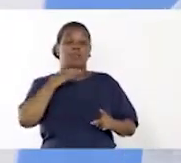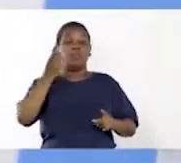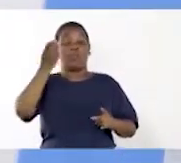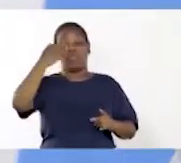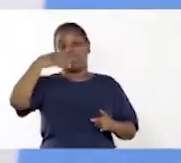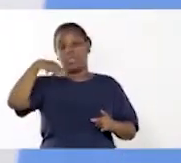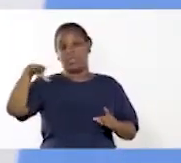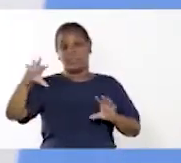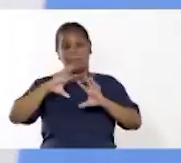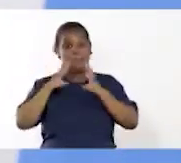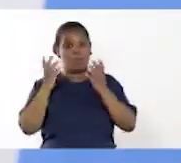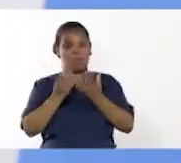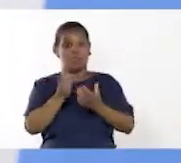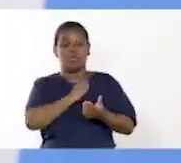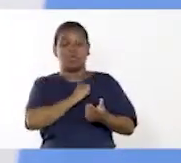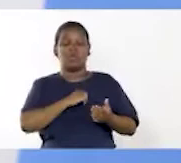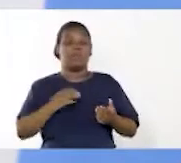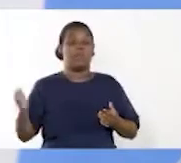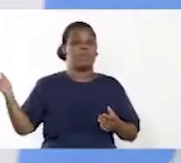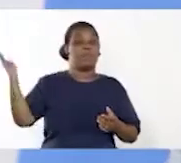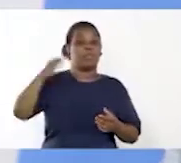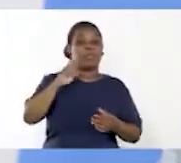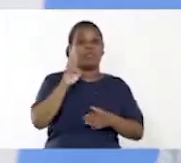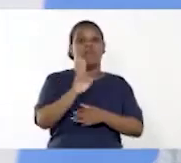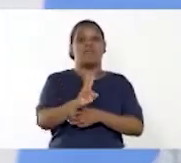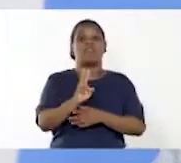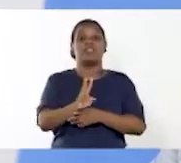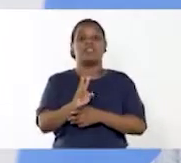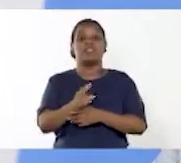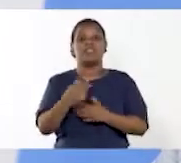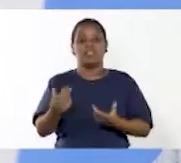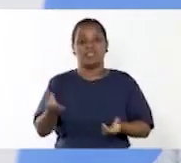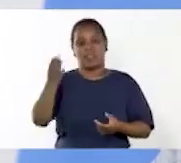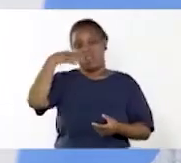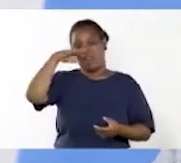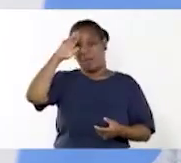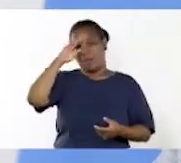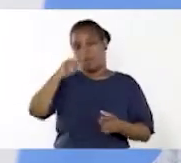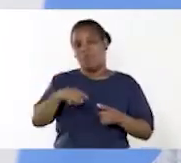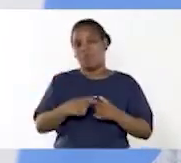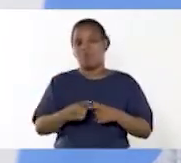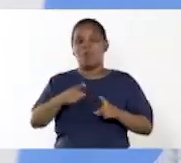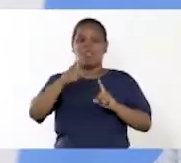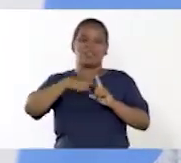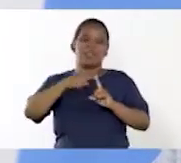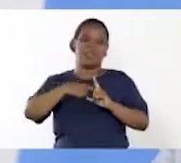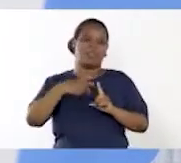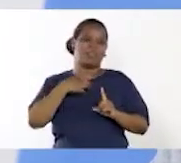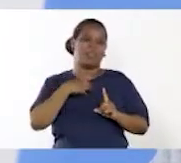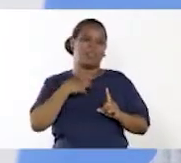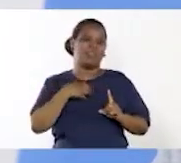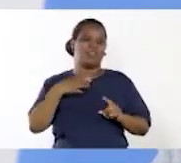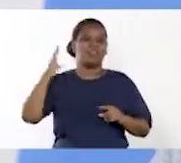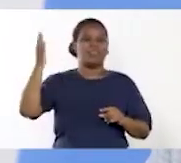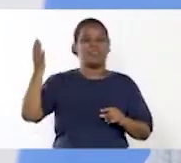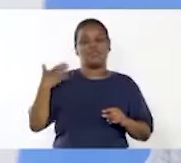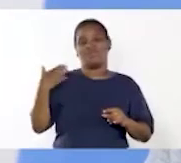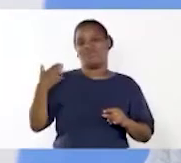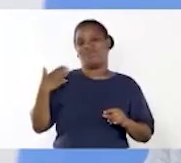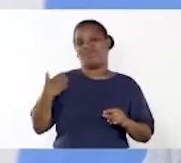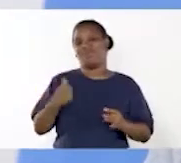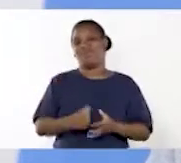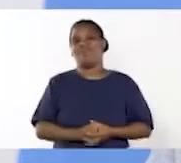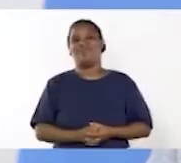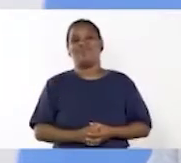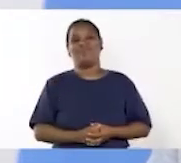venir precisamente a nuestro país por esas condiciones que favorecen nuestro país, nuestras condiciones, nuestro archipiélago.